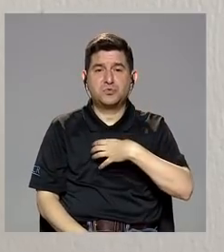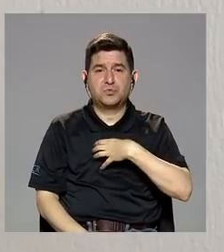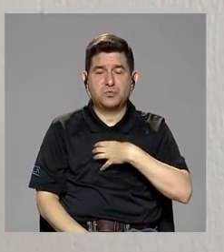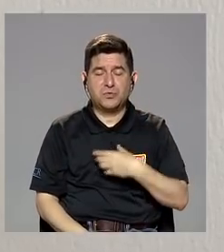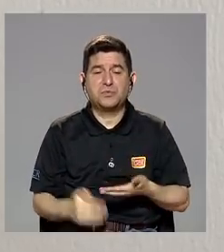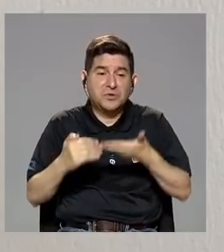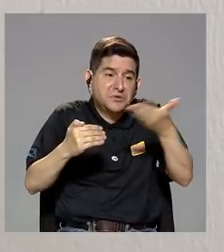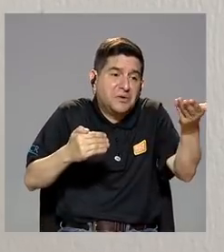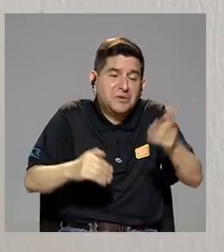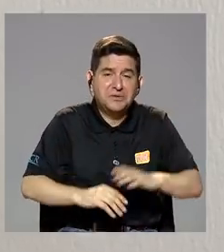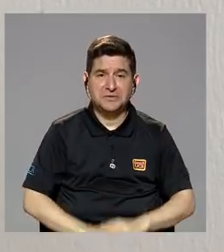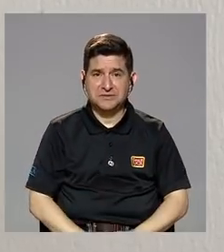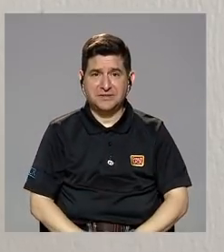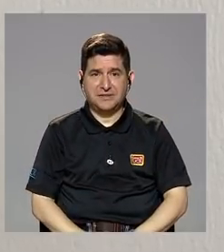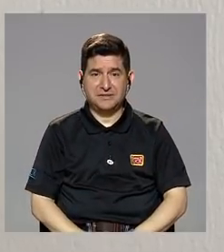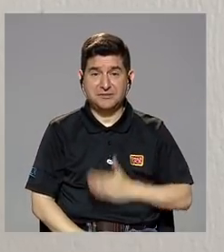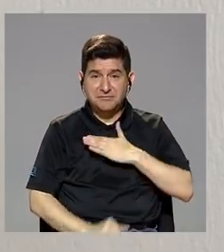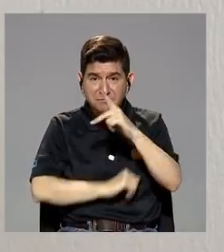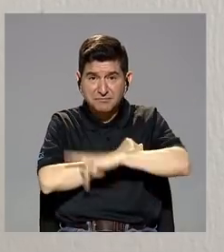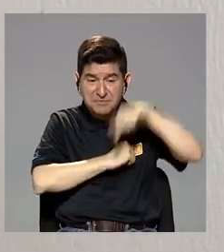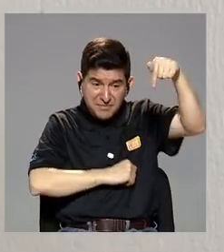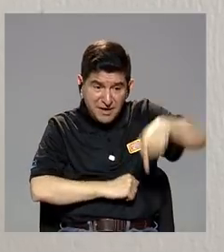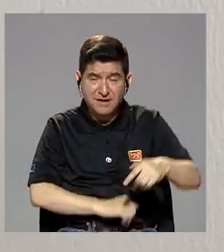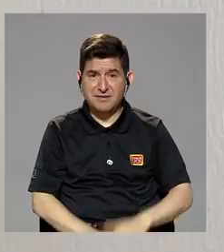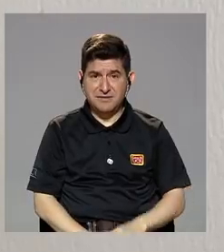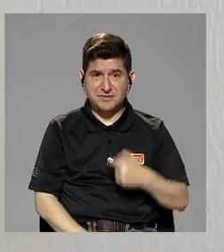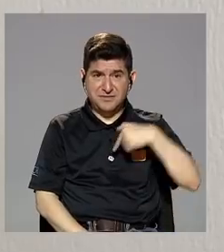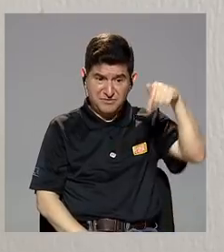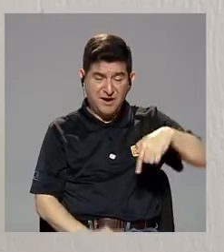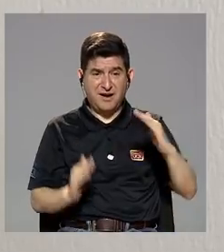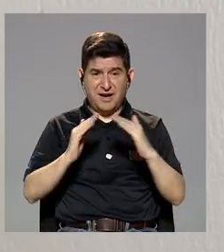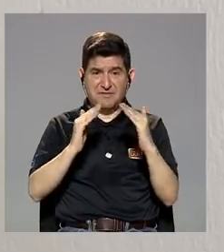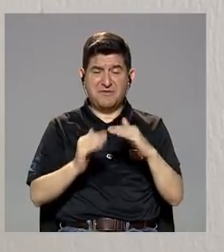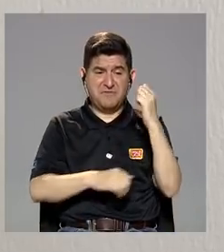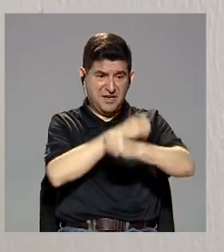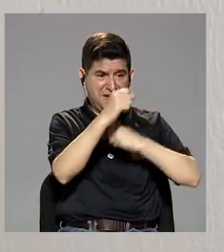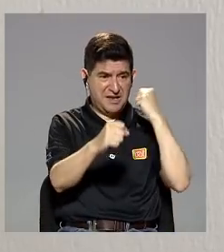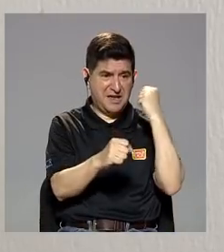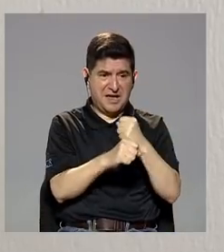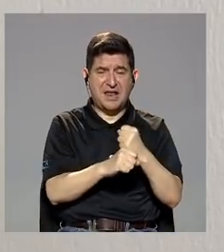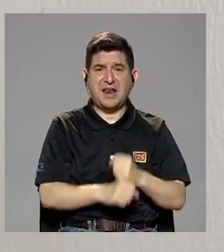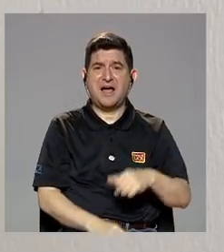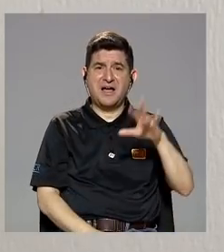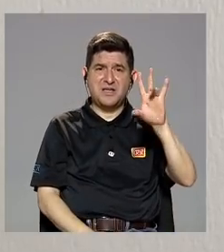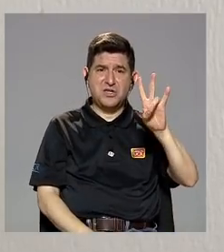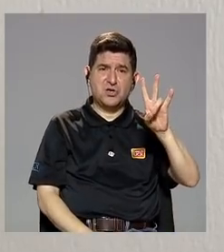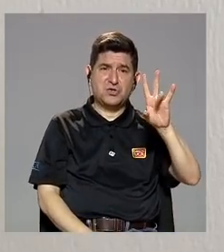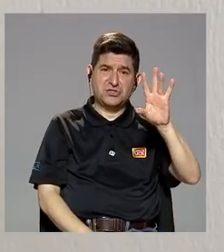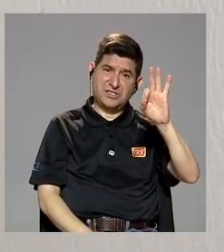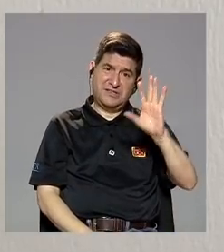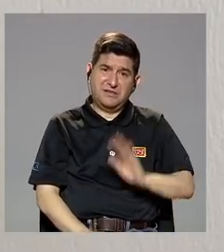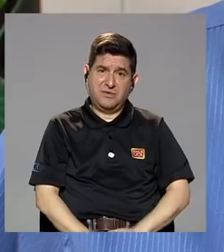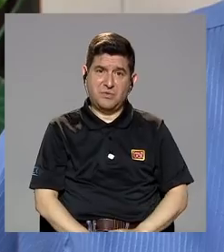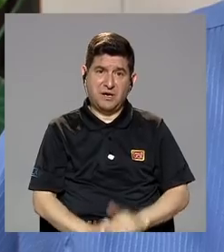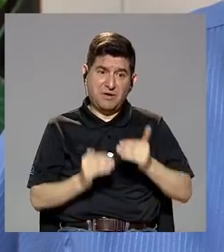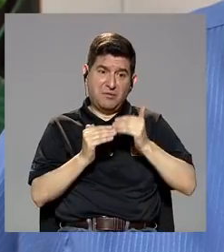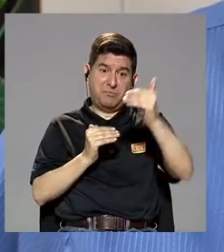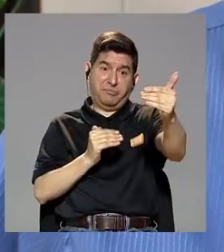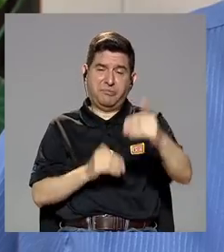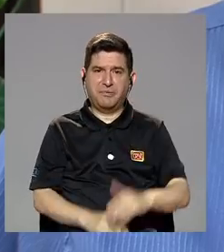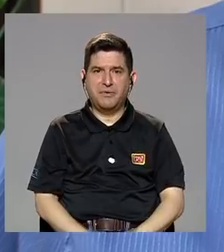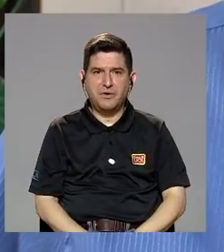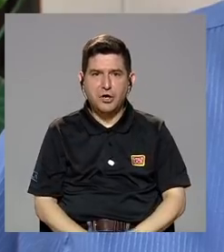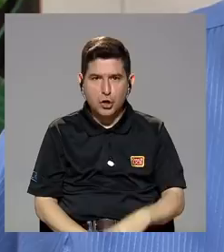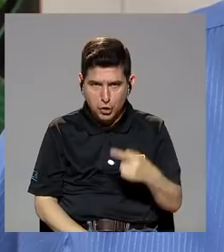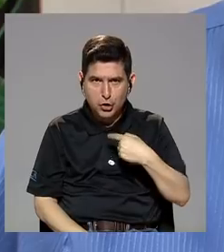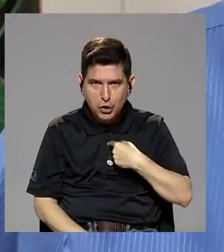entonces en mi país es éste siguió viviendo aquí desde el año 79 imaginaste además